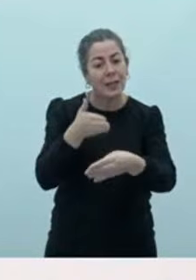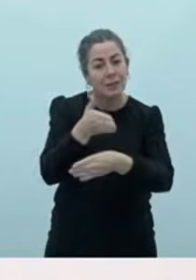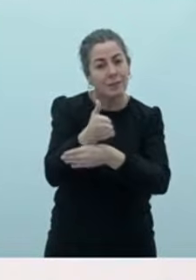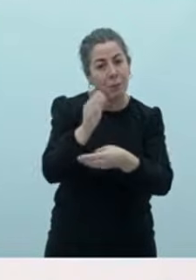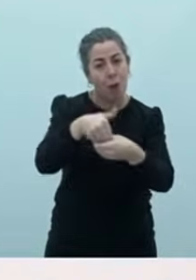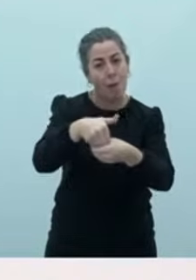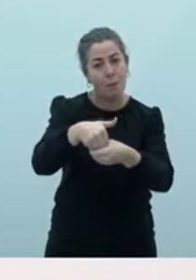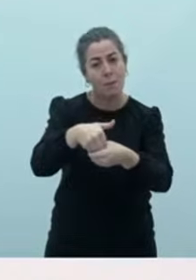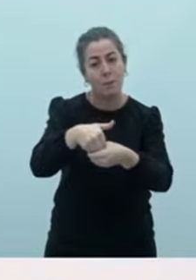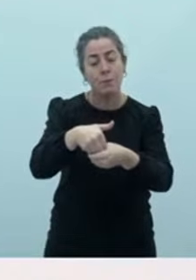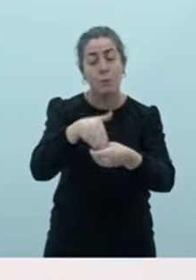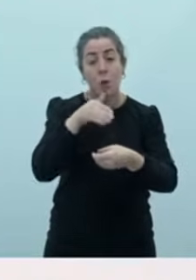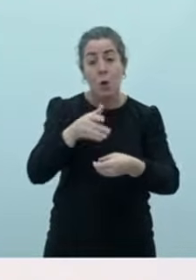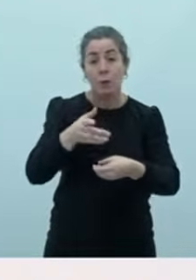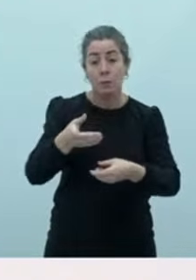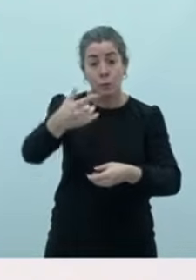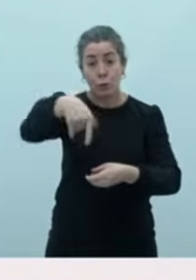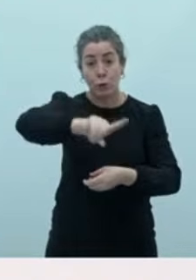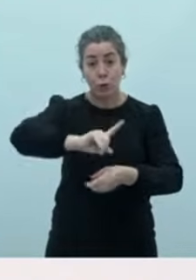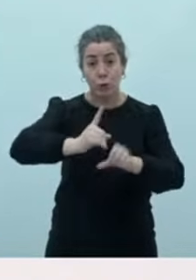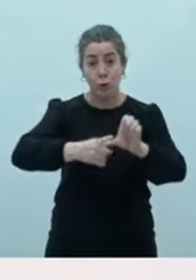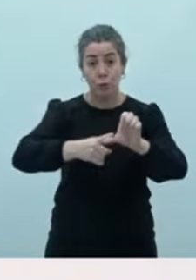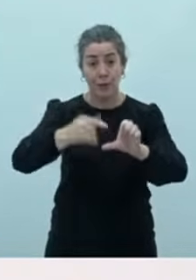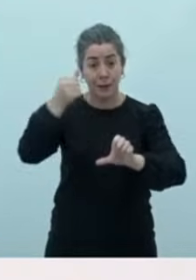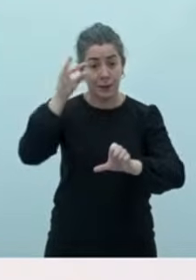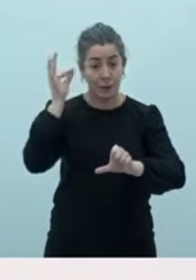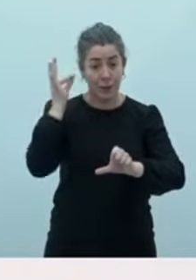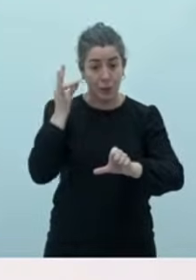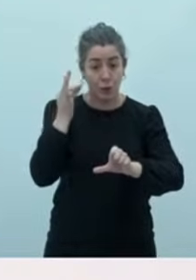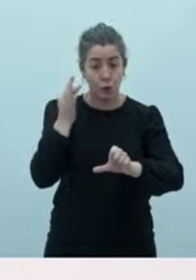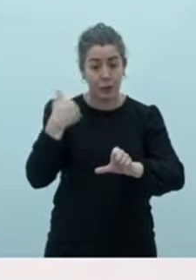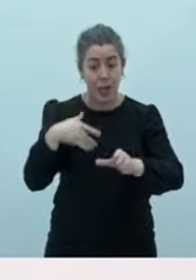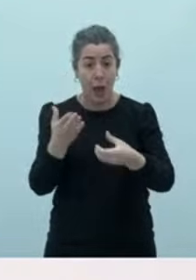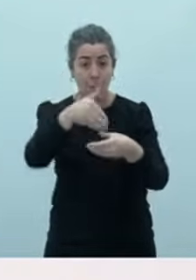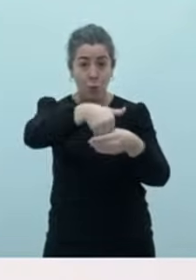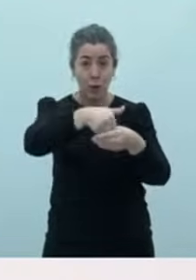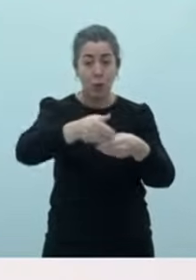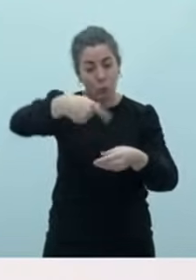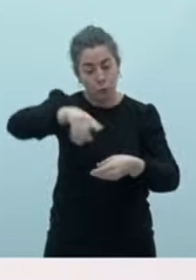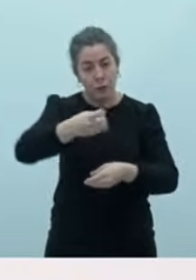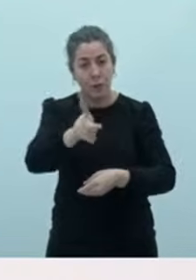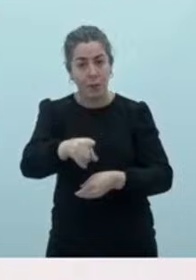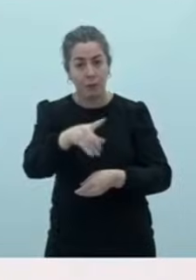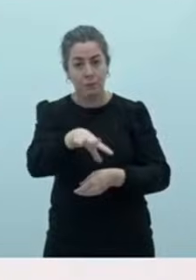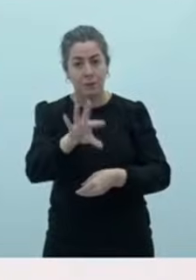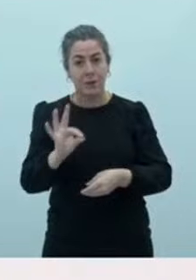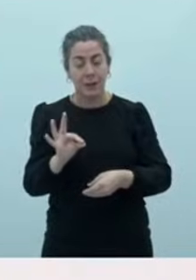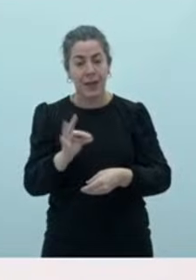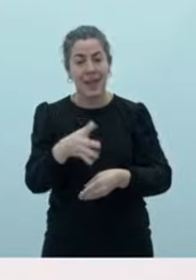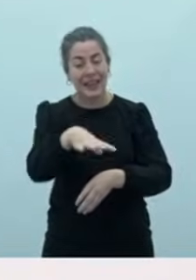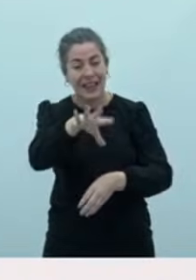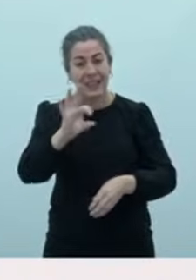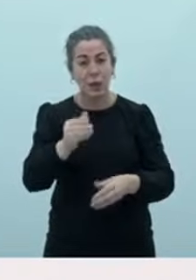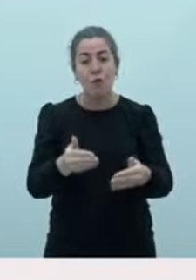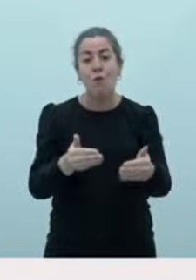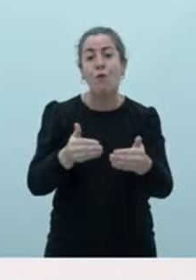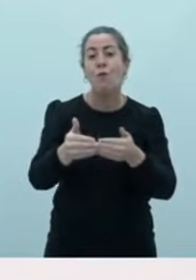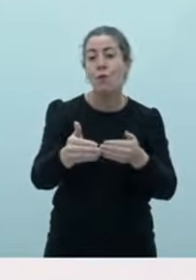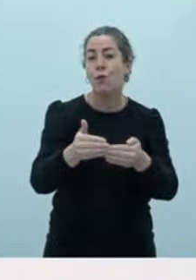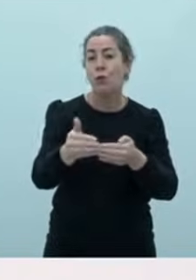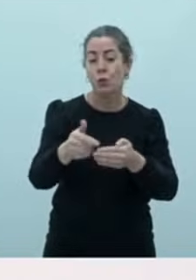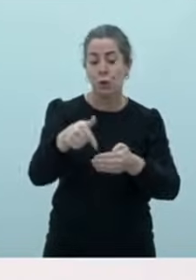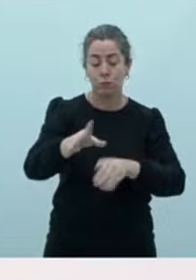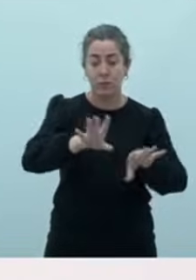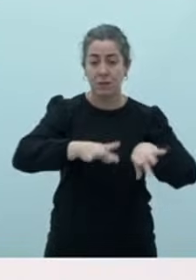que acudan a decidir junto al resto de extremeños que ya lo han hecho hasta este momento, a decidir ese futuro para